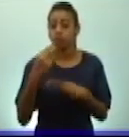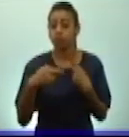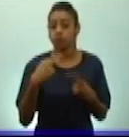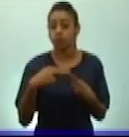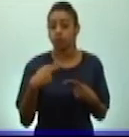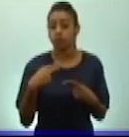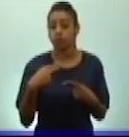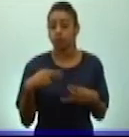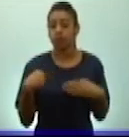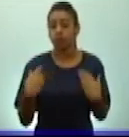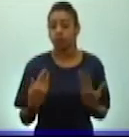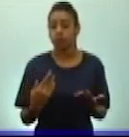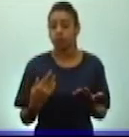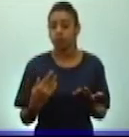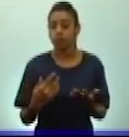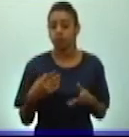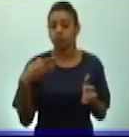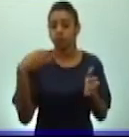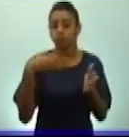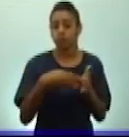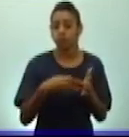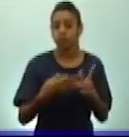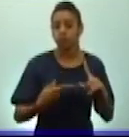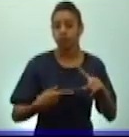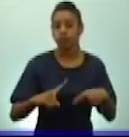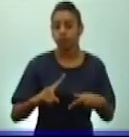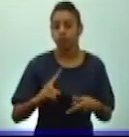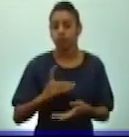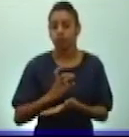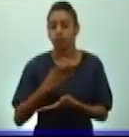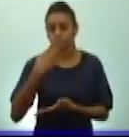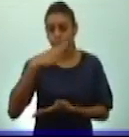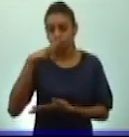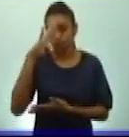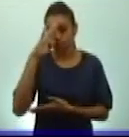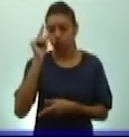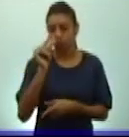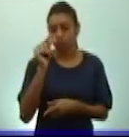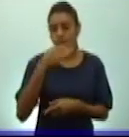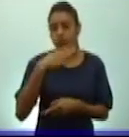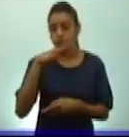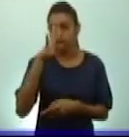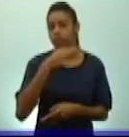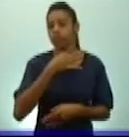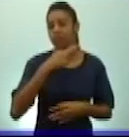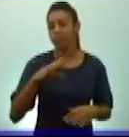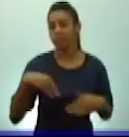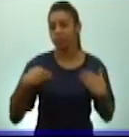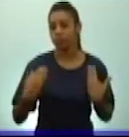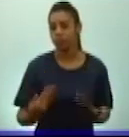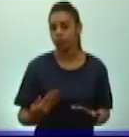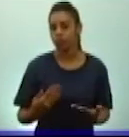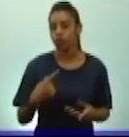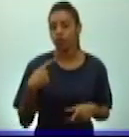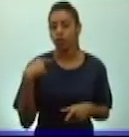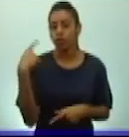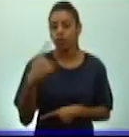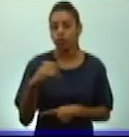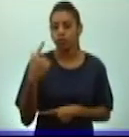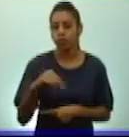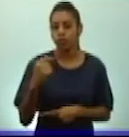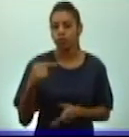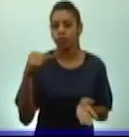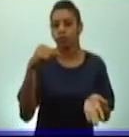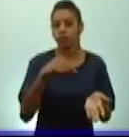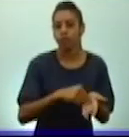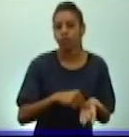agresiones directas y terroristas. Te voy a poner entonces un ejemplo de estas agresiones directas